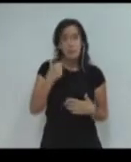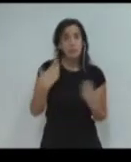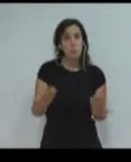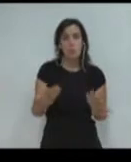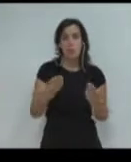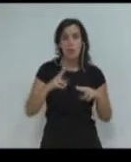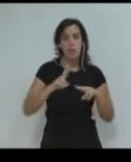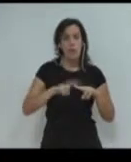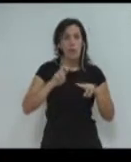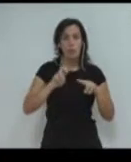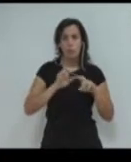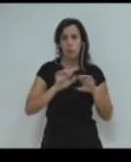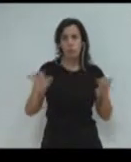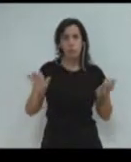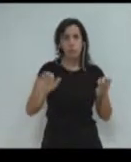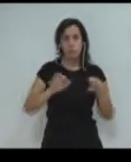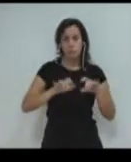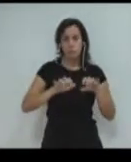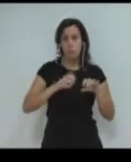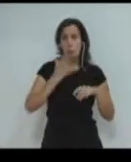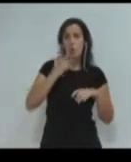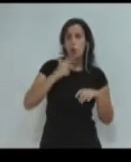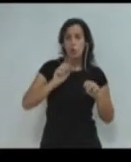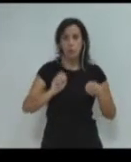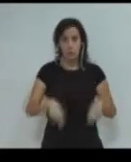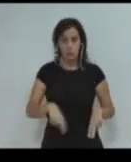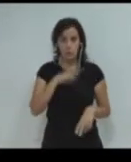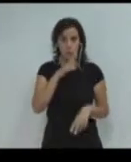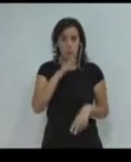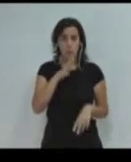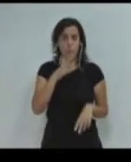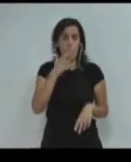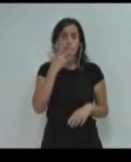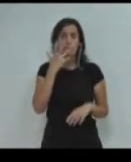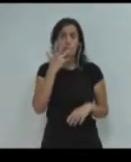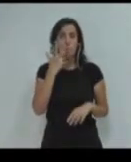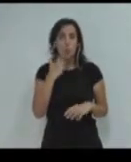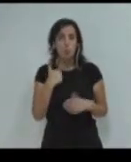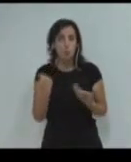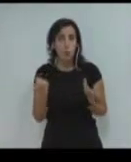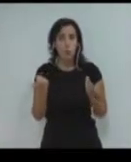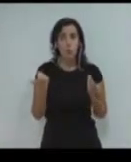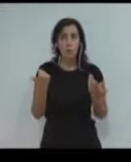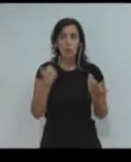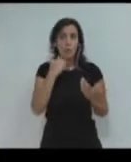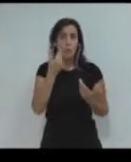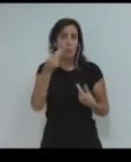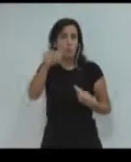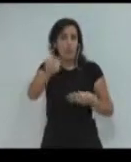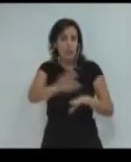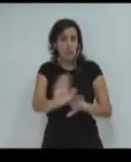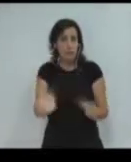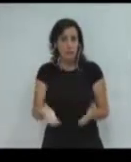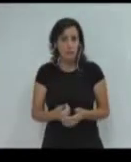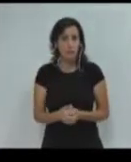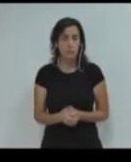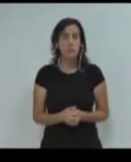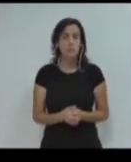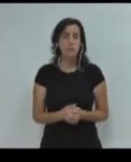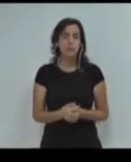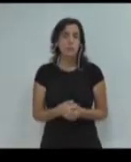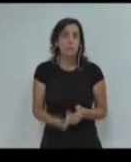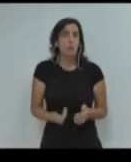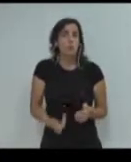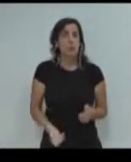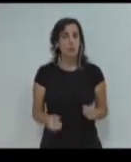letrita en negro, sin tenerle que poner colores. Porque el color es accesorio. El color es accesorio, Sí. pero